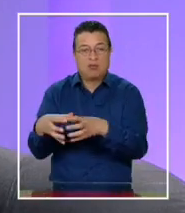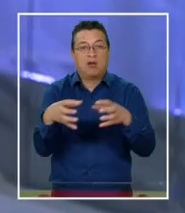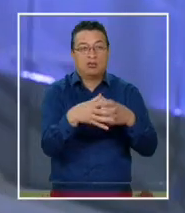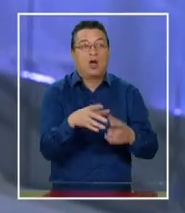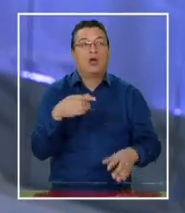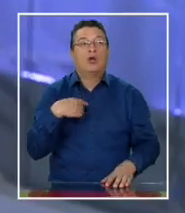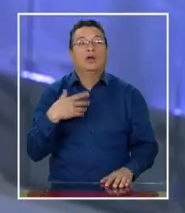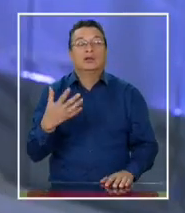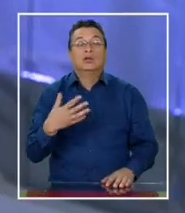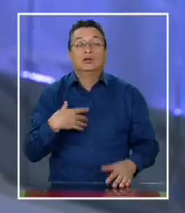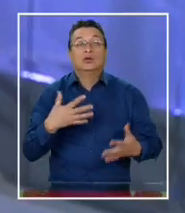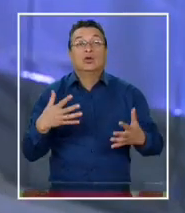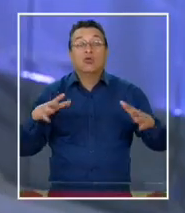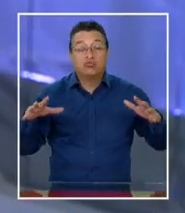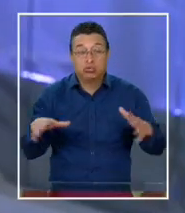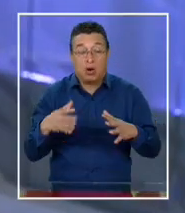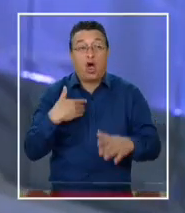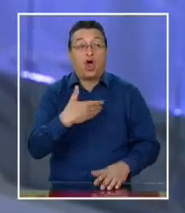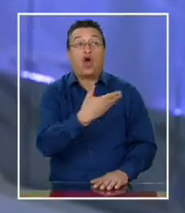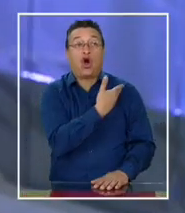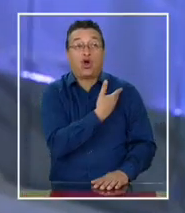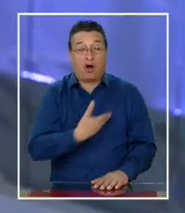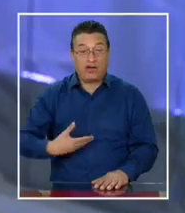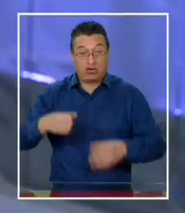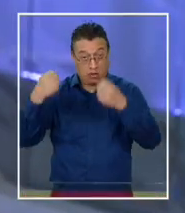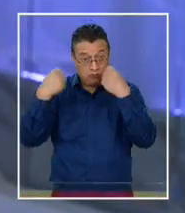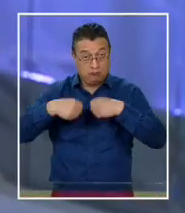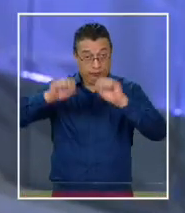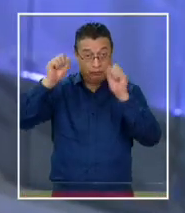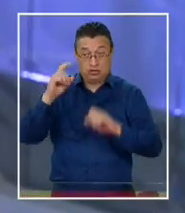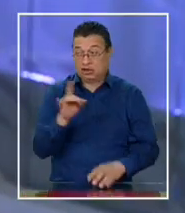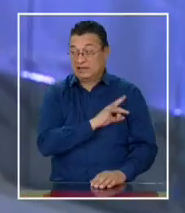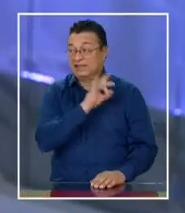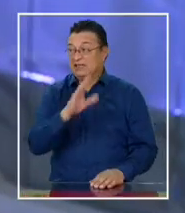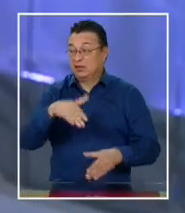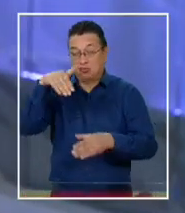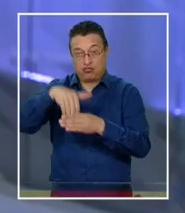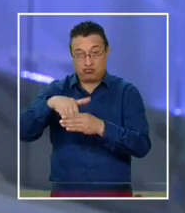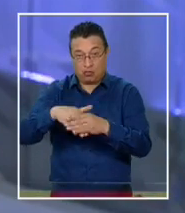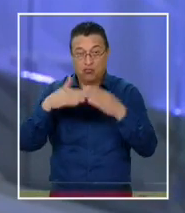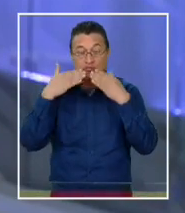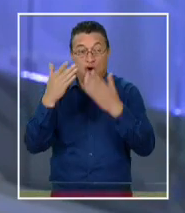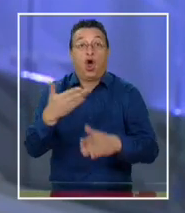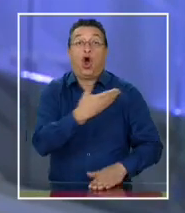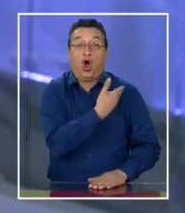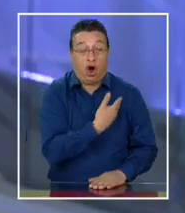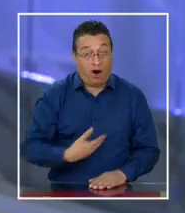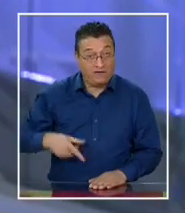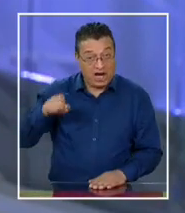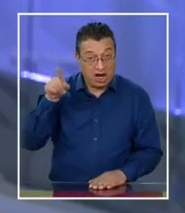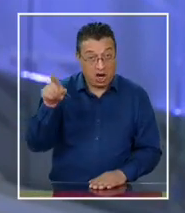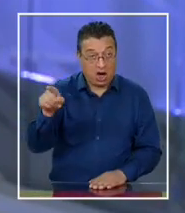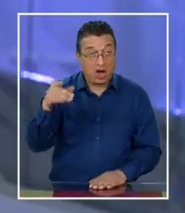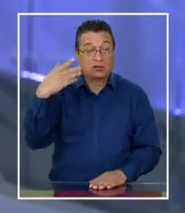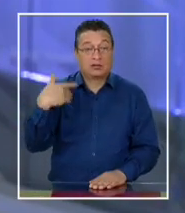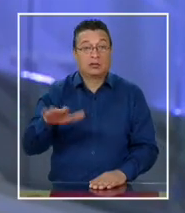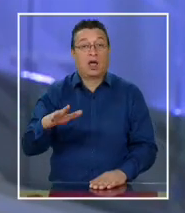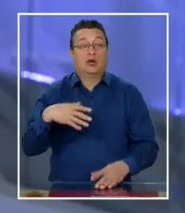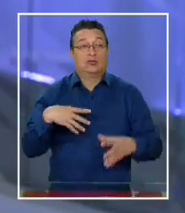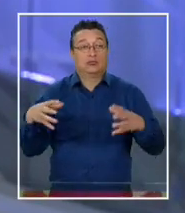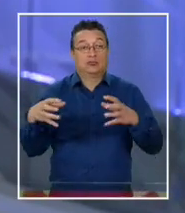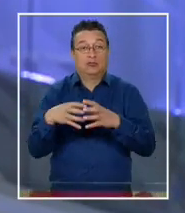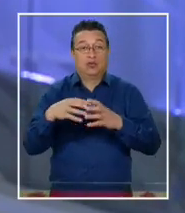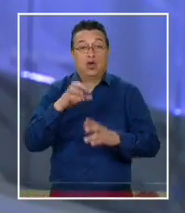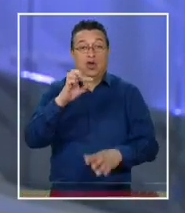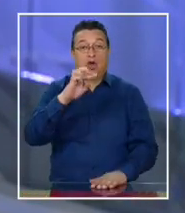alianzado ese forzado que el gobierno es que fue electo por los chilenos y la O sea primero porque el gobierno el el digamos el sector